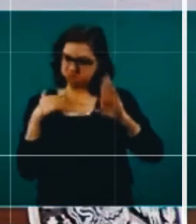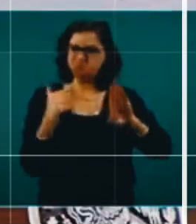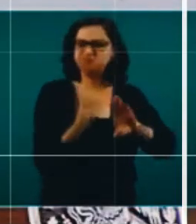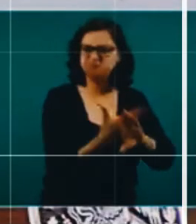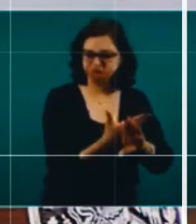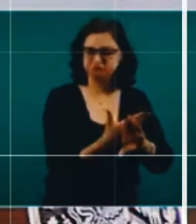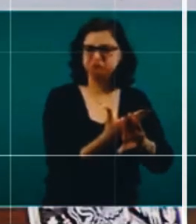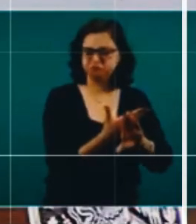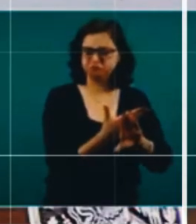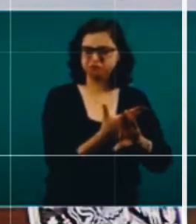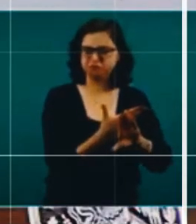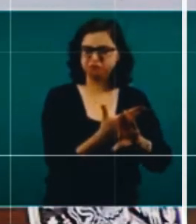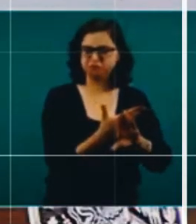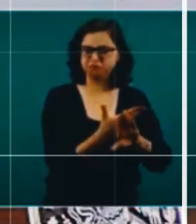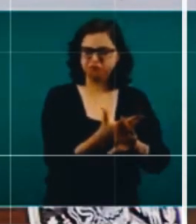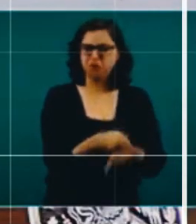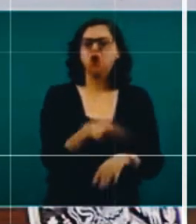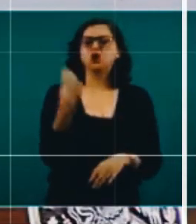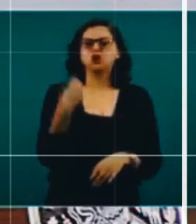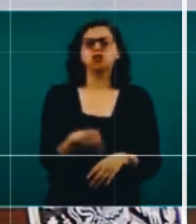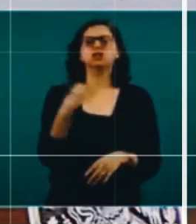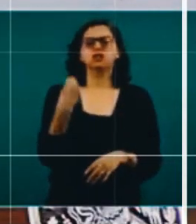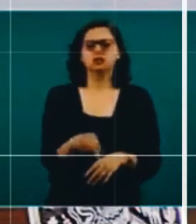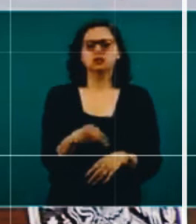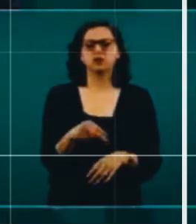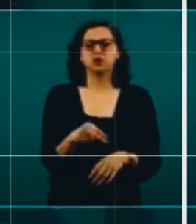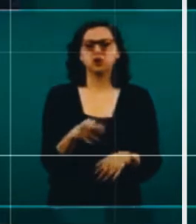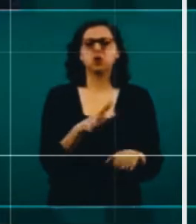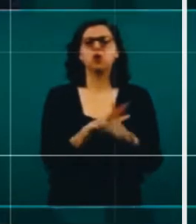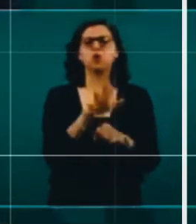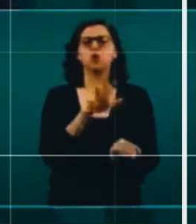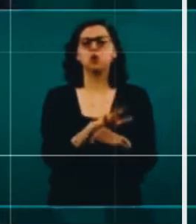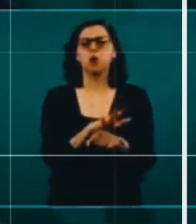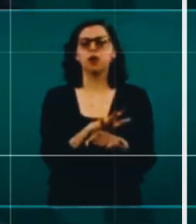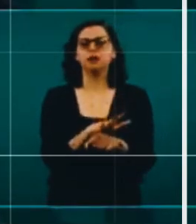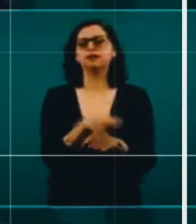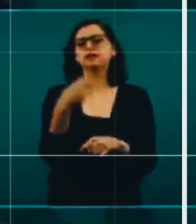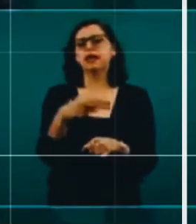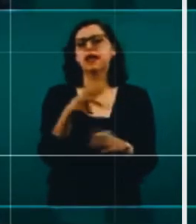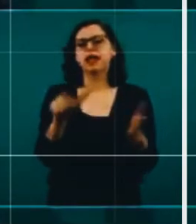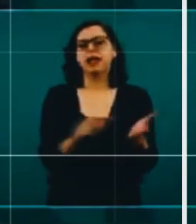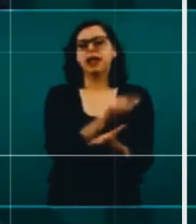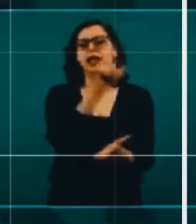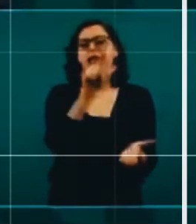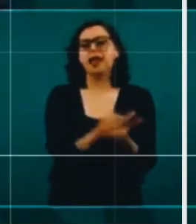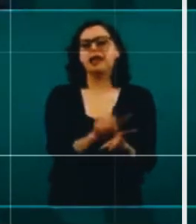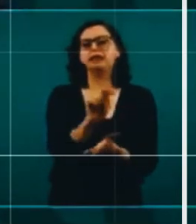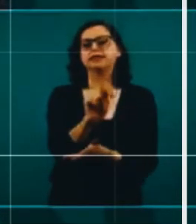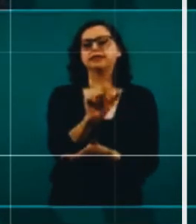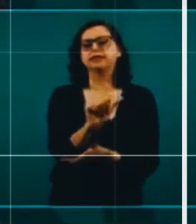A eso se le ha llamado la ley del talión.